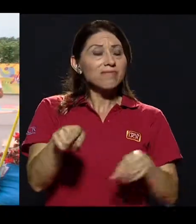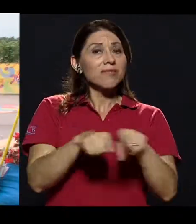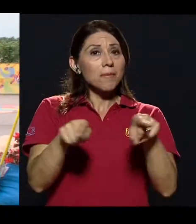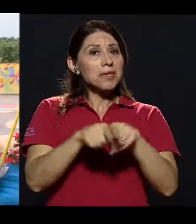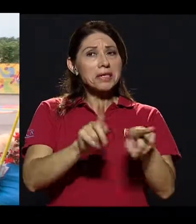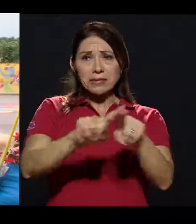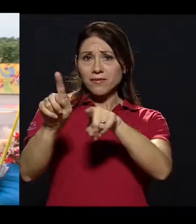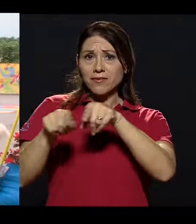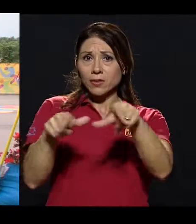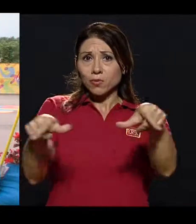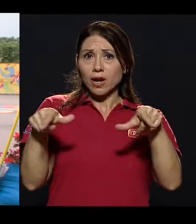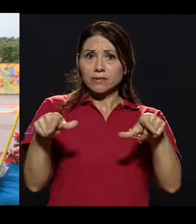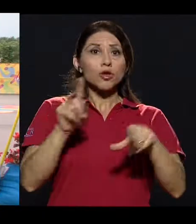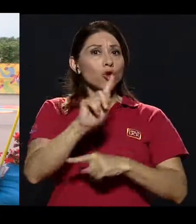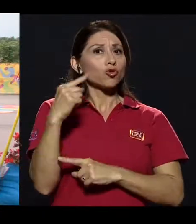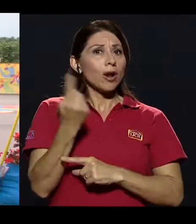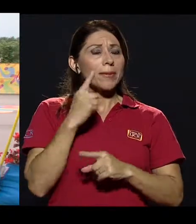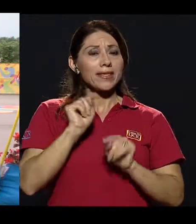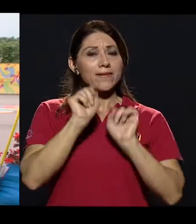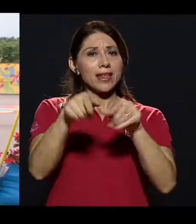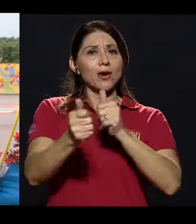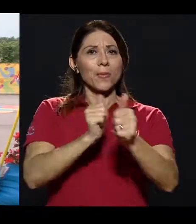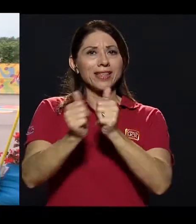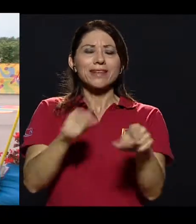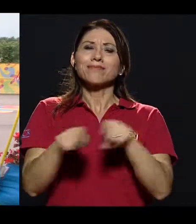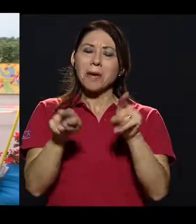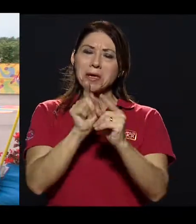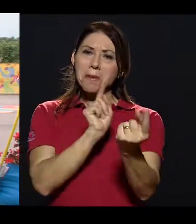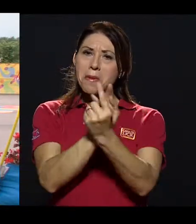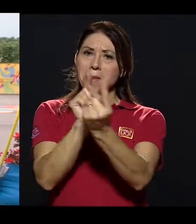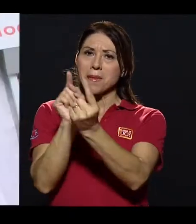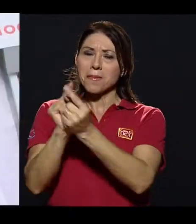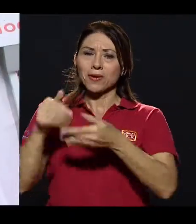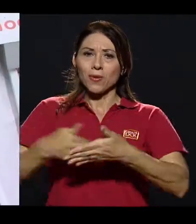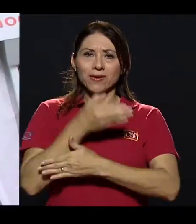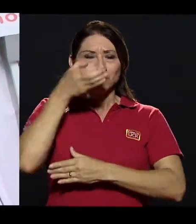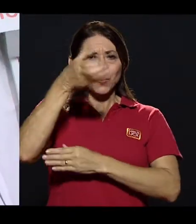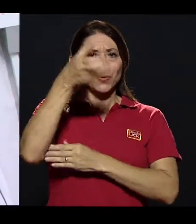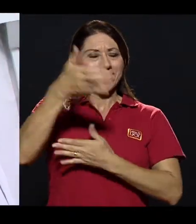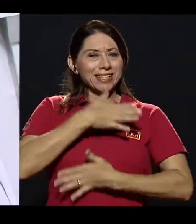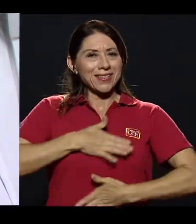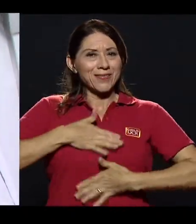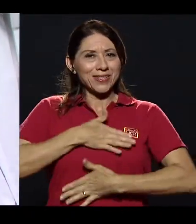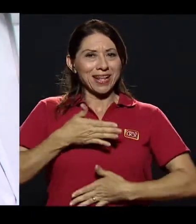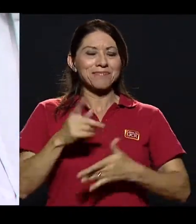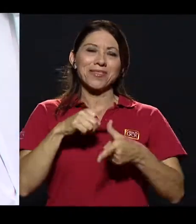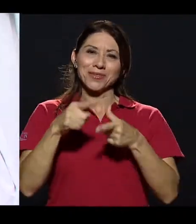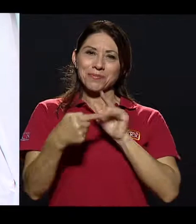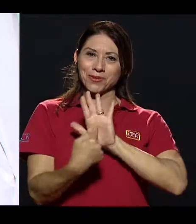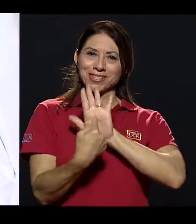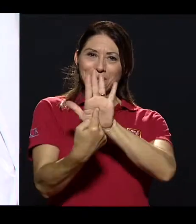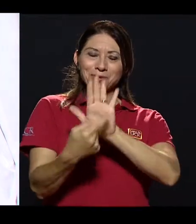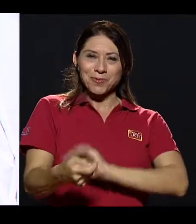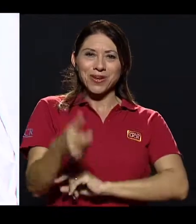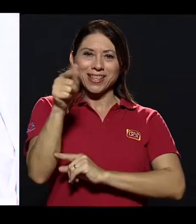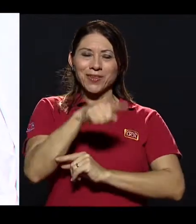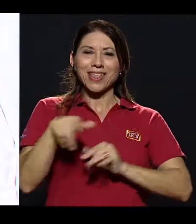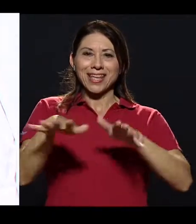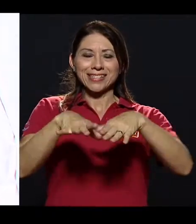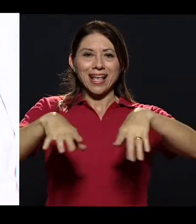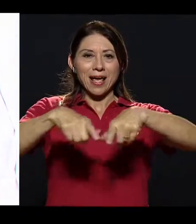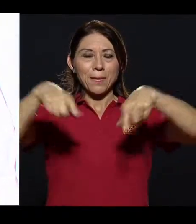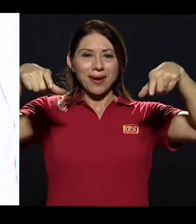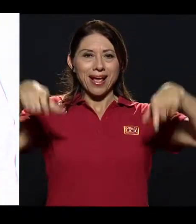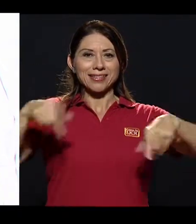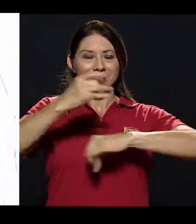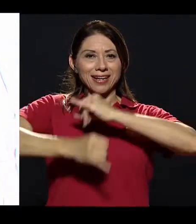espacio donde también, además de competir, han podido conocer nuevas culturas y disfrutar estos espacios, así que le mostramos a usted un poquito también de